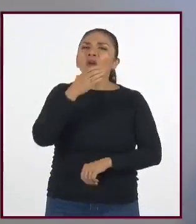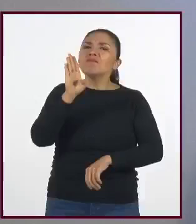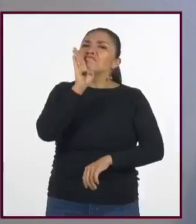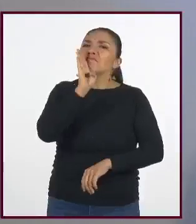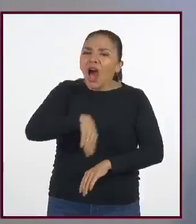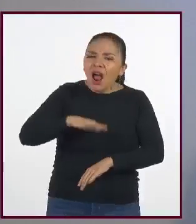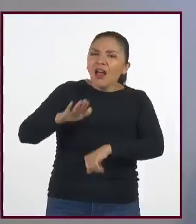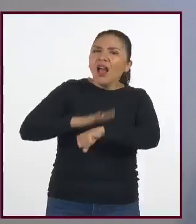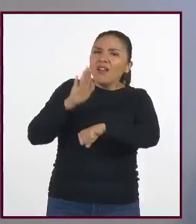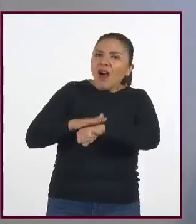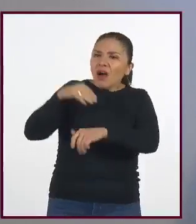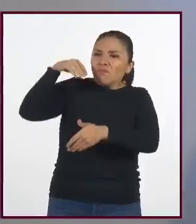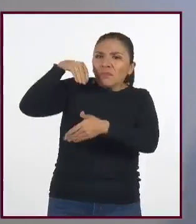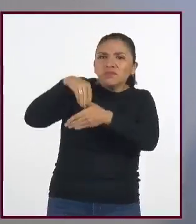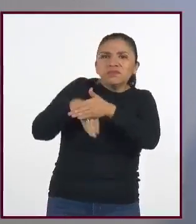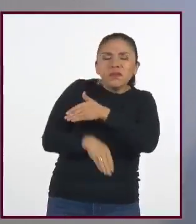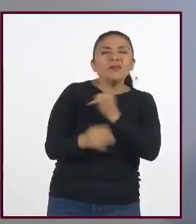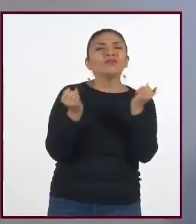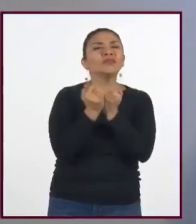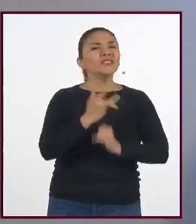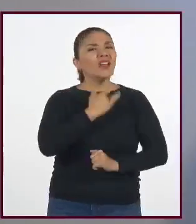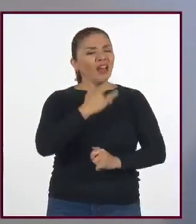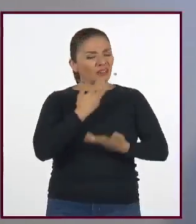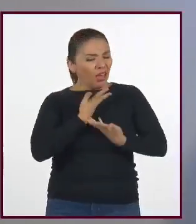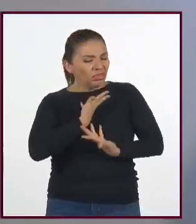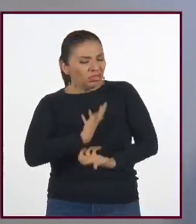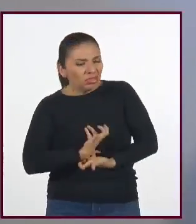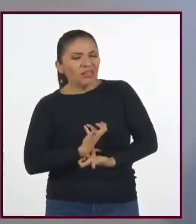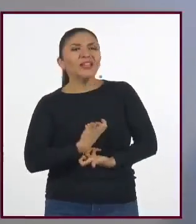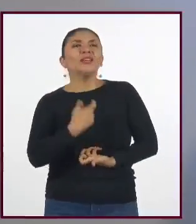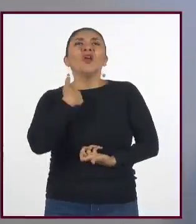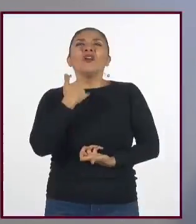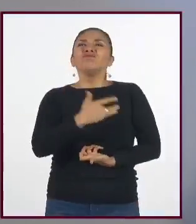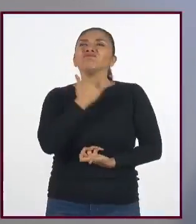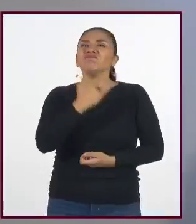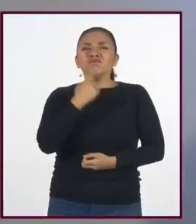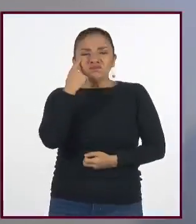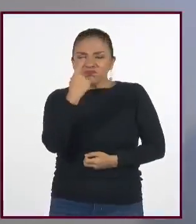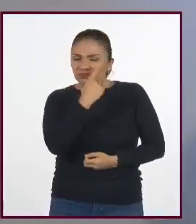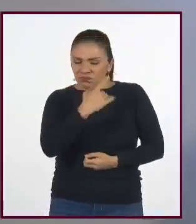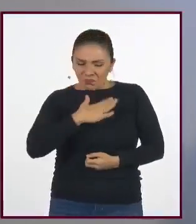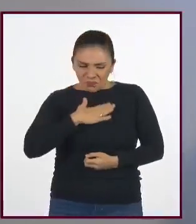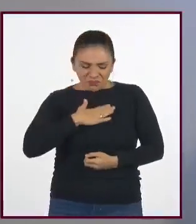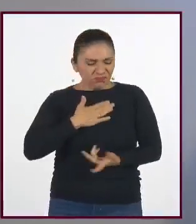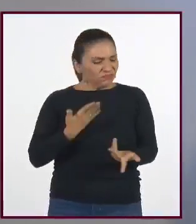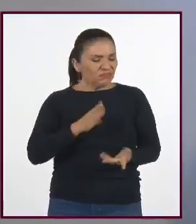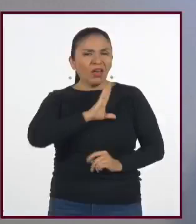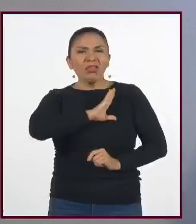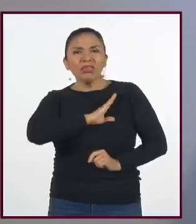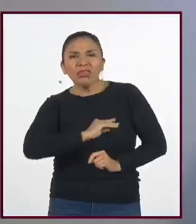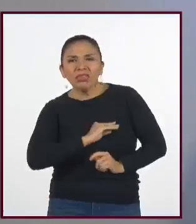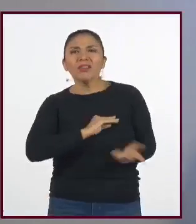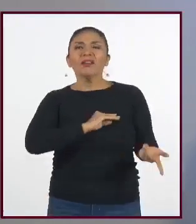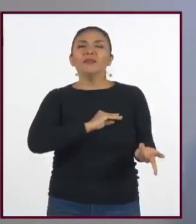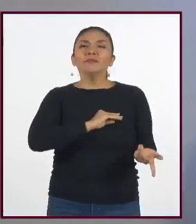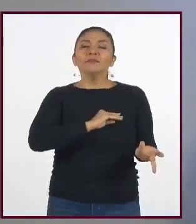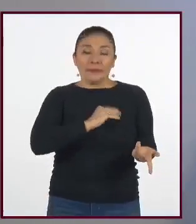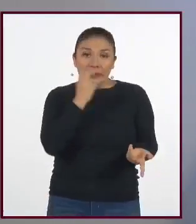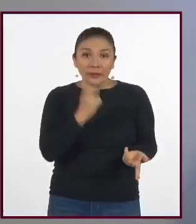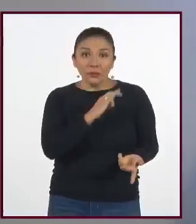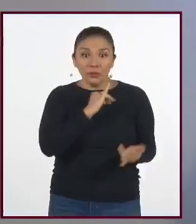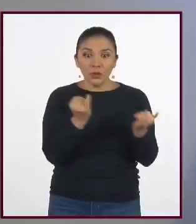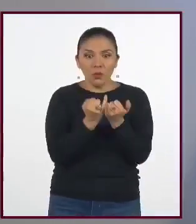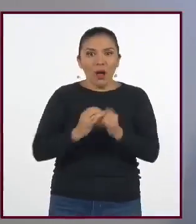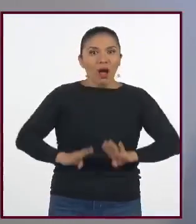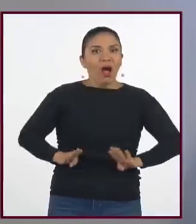va a impactar sobre el estado de ánimo, sobre la percepción, sobre la autoestima del alumno y va a condicionar como un